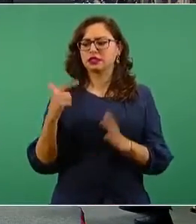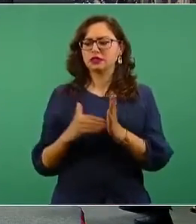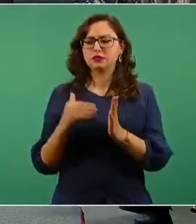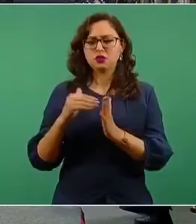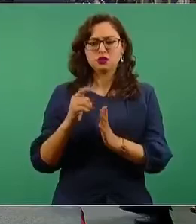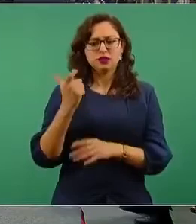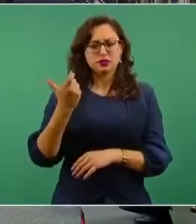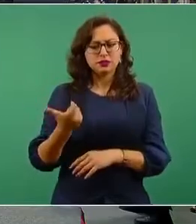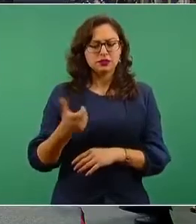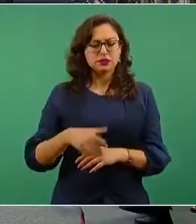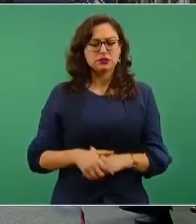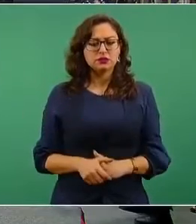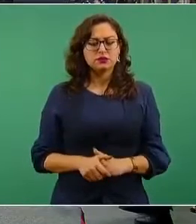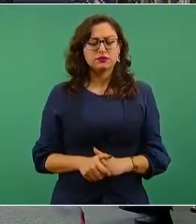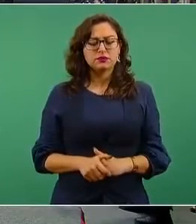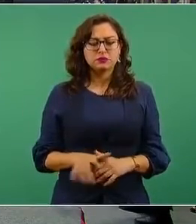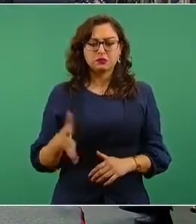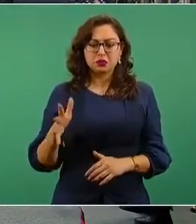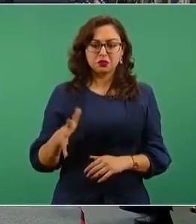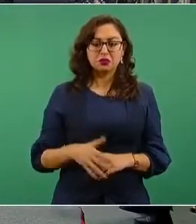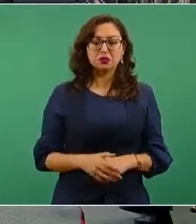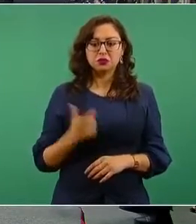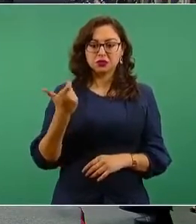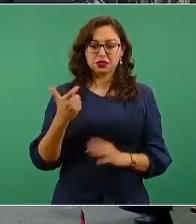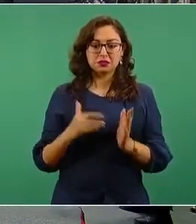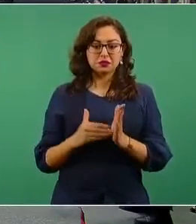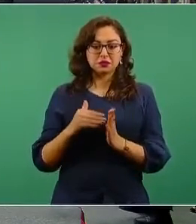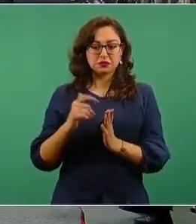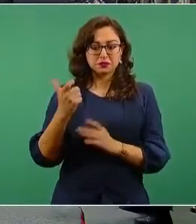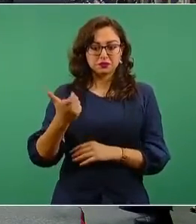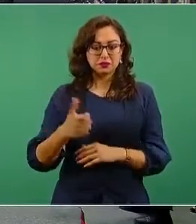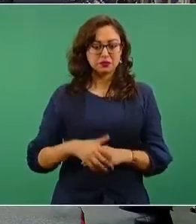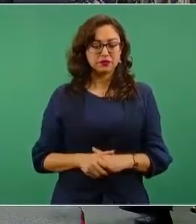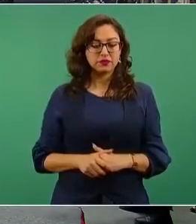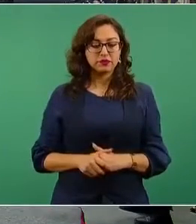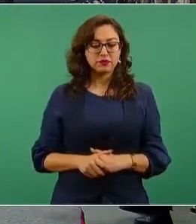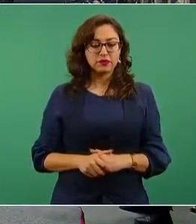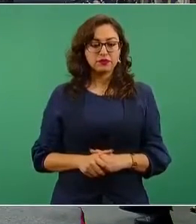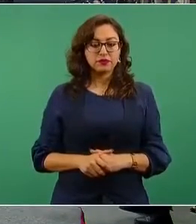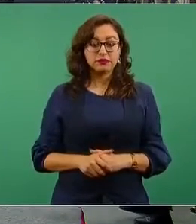pesos, 7 millones. más o menos. Algo es algo.